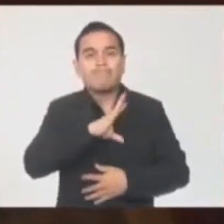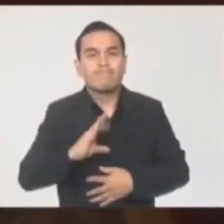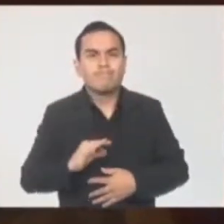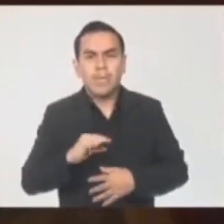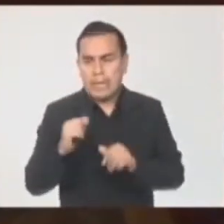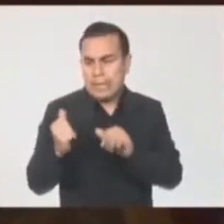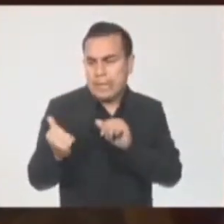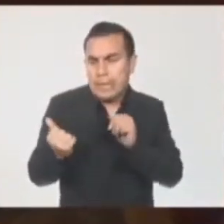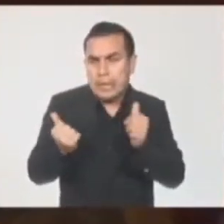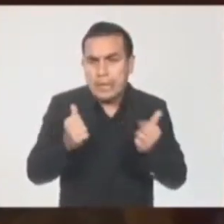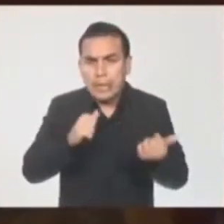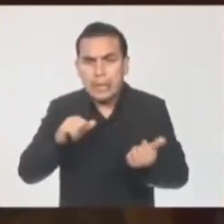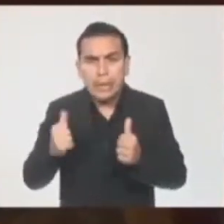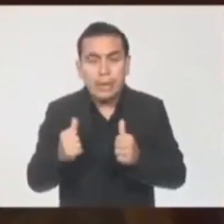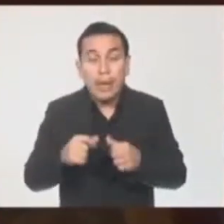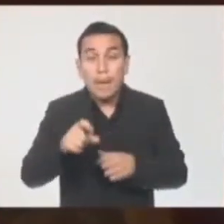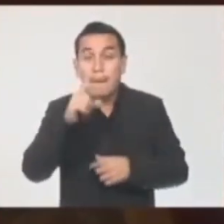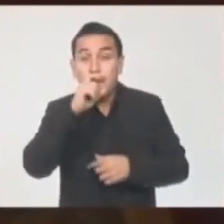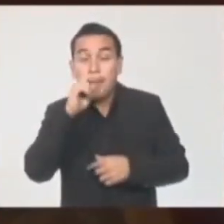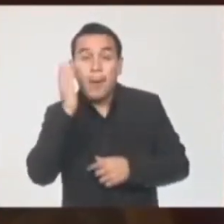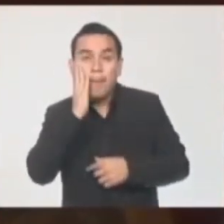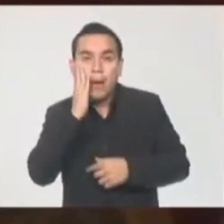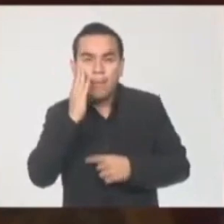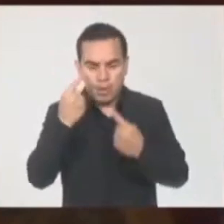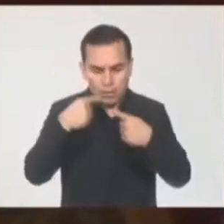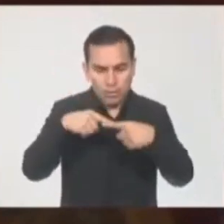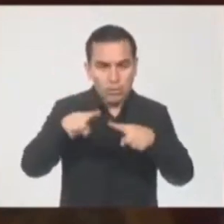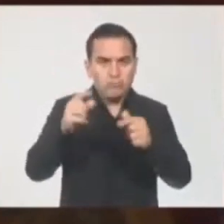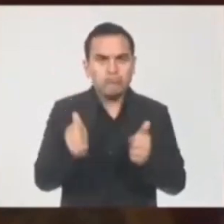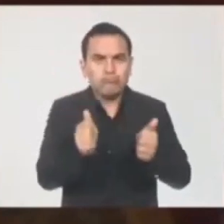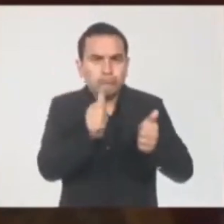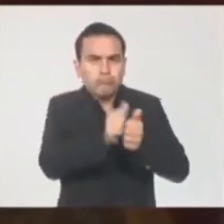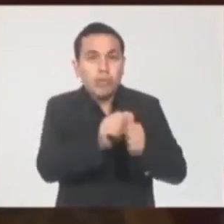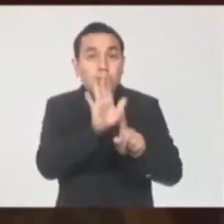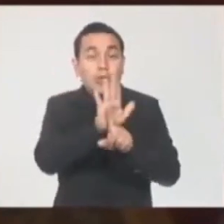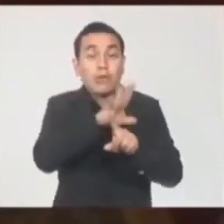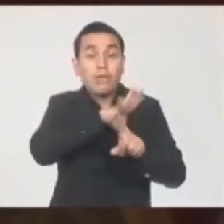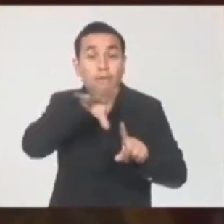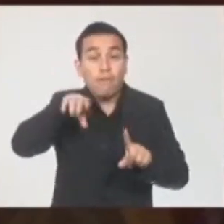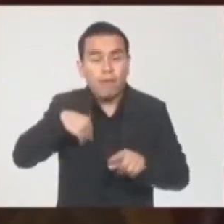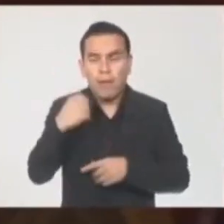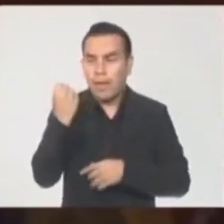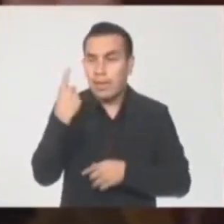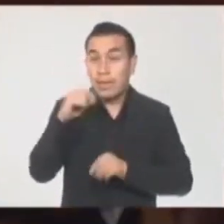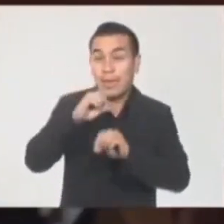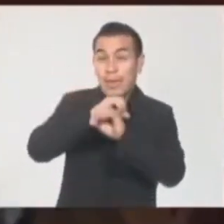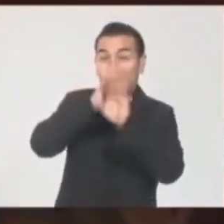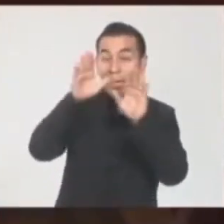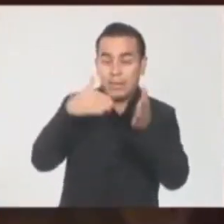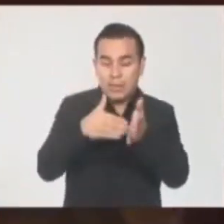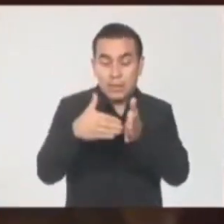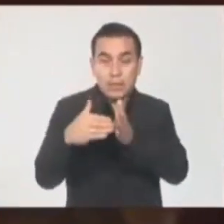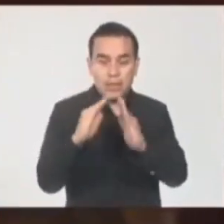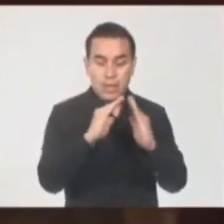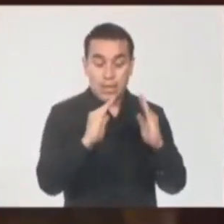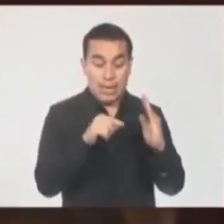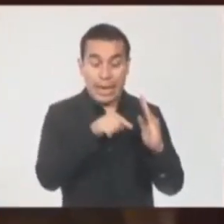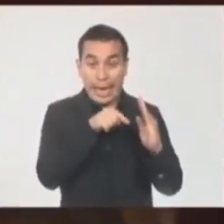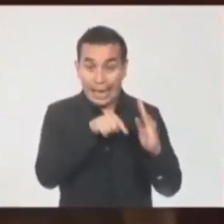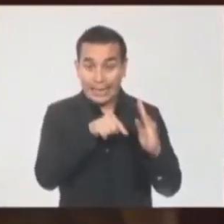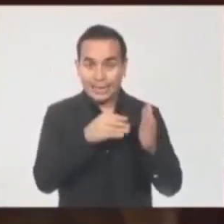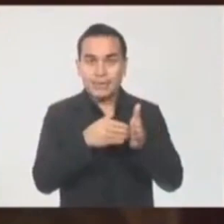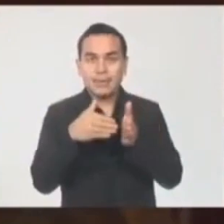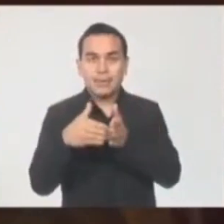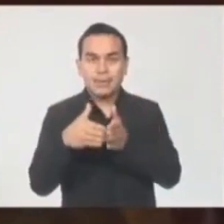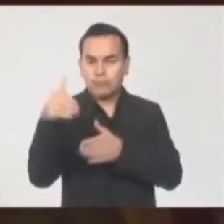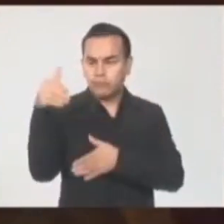Depende de que ningún padre de familia abandone a sus hijos. De que entendamos que la educación empieza en casa. De